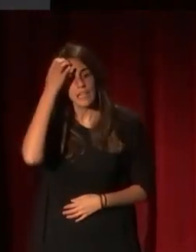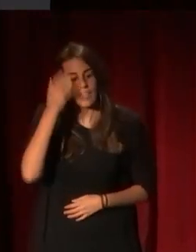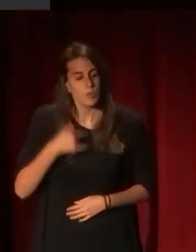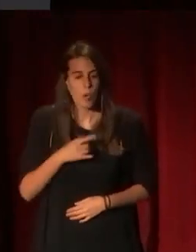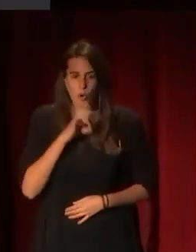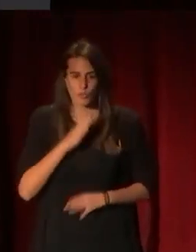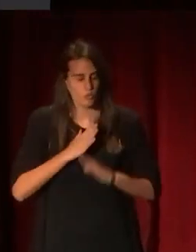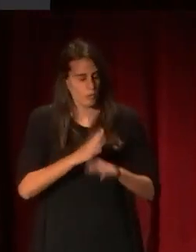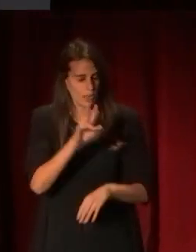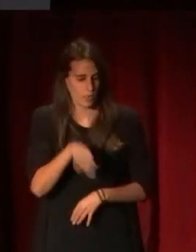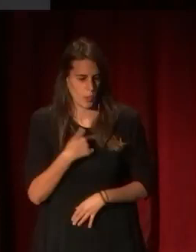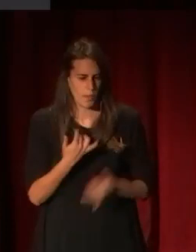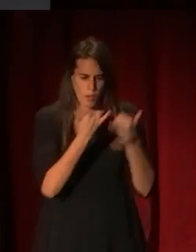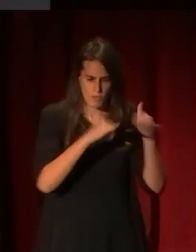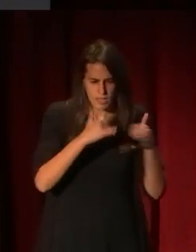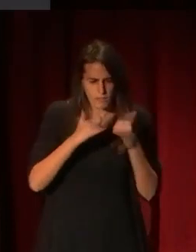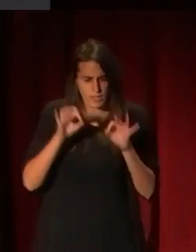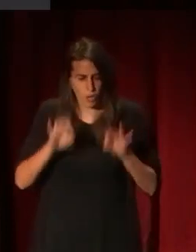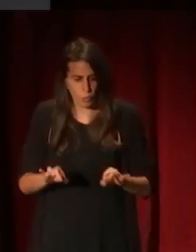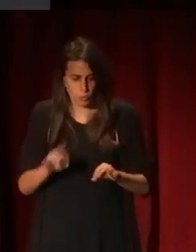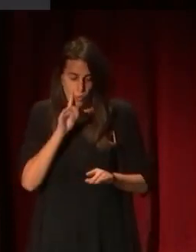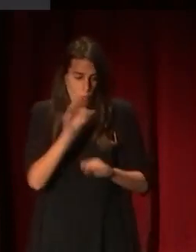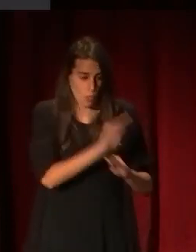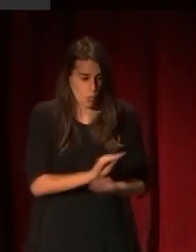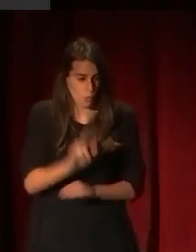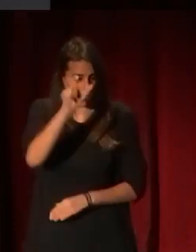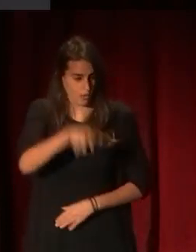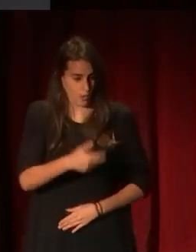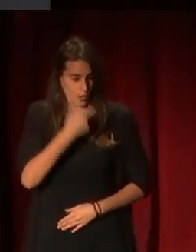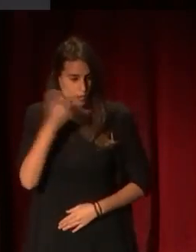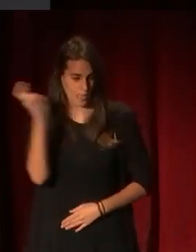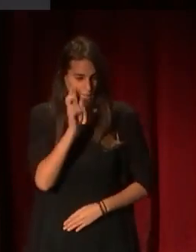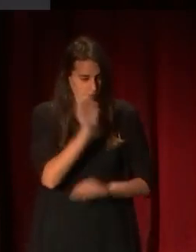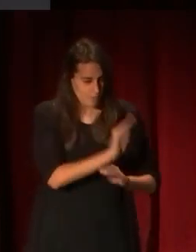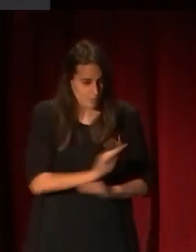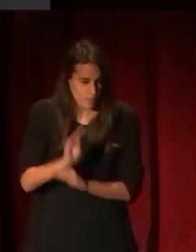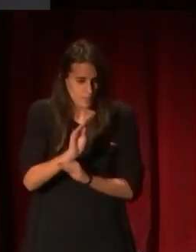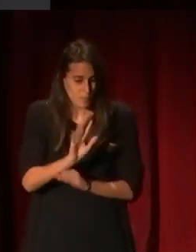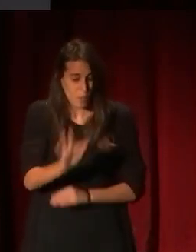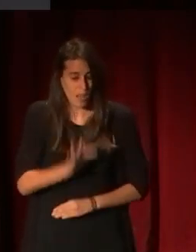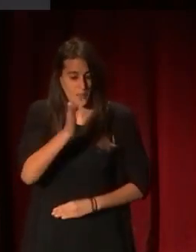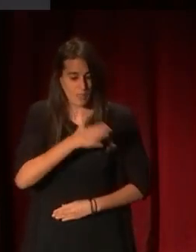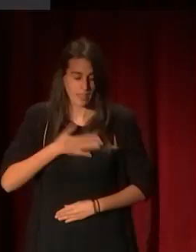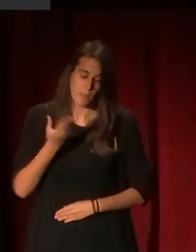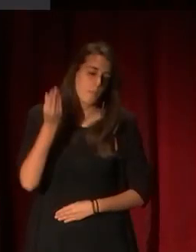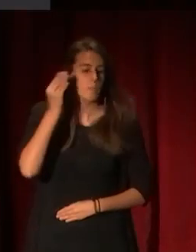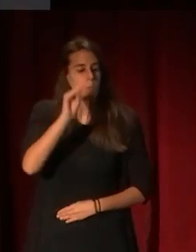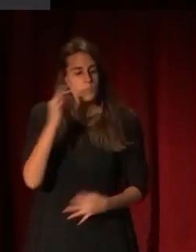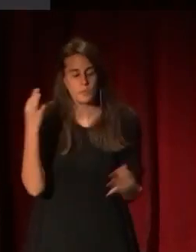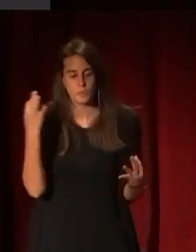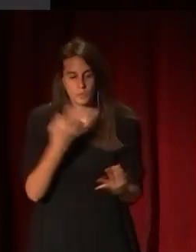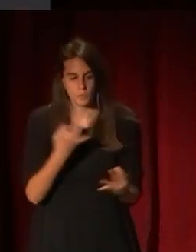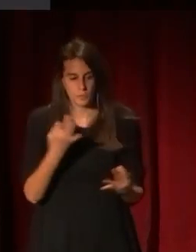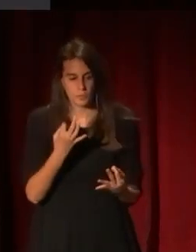cuarto con las fiestas y hospedaje hasta aquí hechas a su alteza el príncipe de gales determinó su majestad